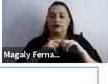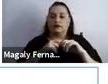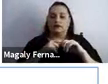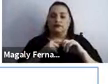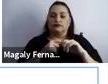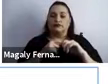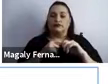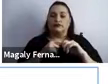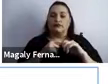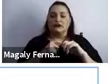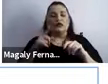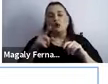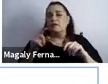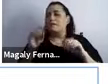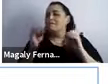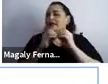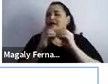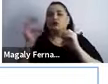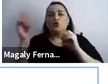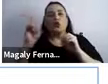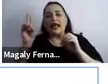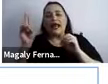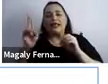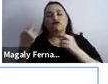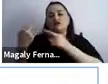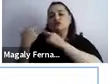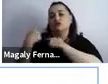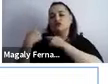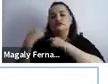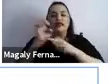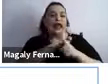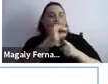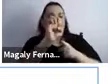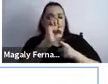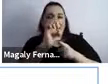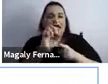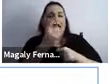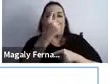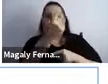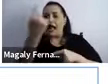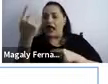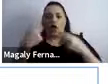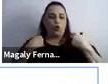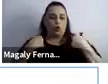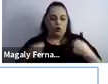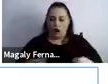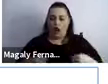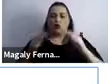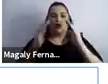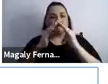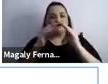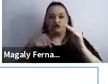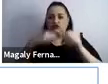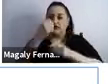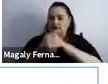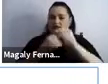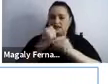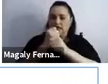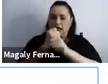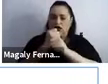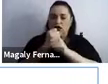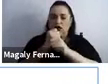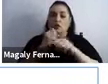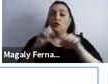la más urgente e importante responsabilidad ética de cada uno de los humanos que vivimos en este siglo y